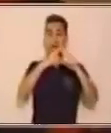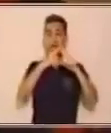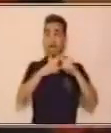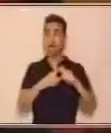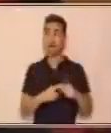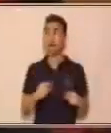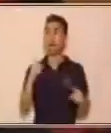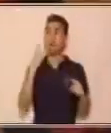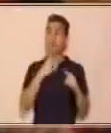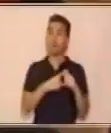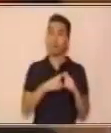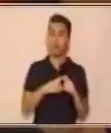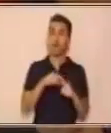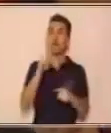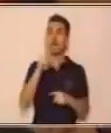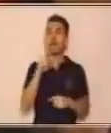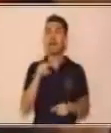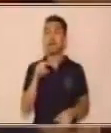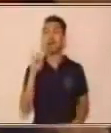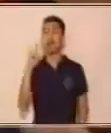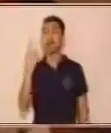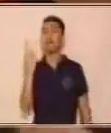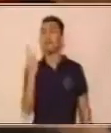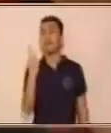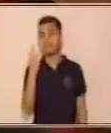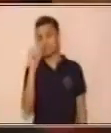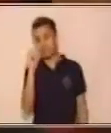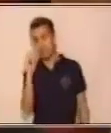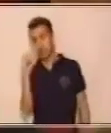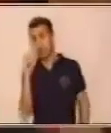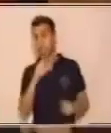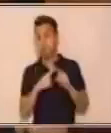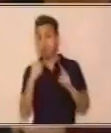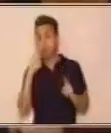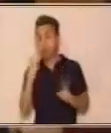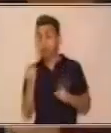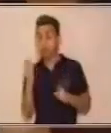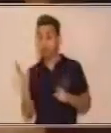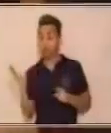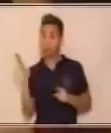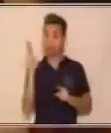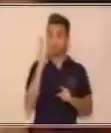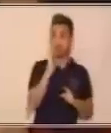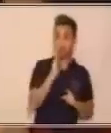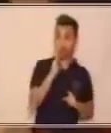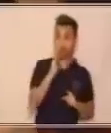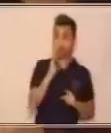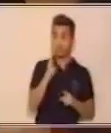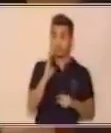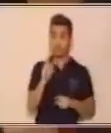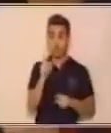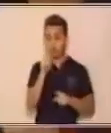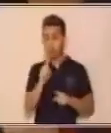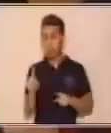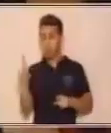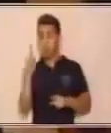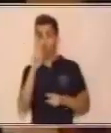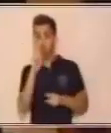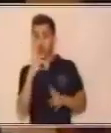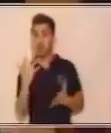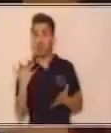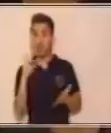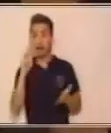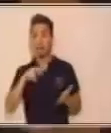por la unidad seguida de ceros, dependiendo de cuántas posiciones deba correrme. Como solo es una posición